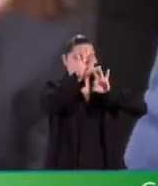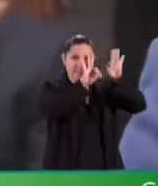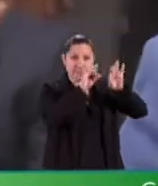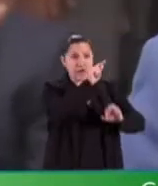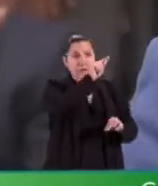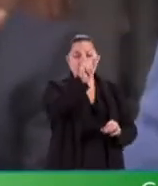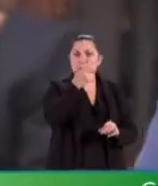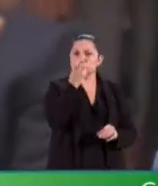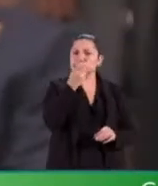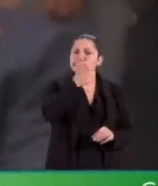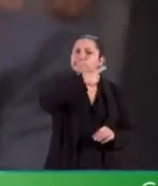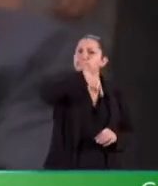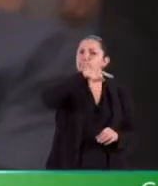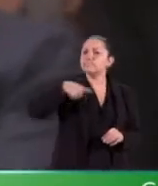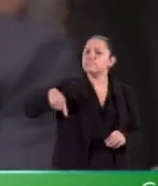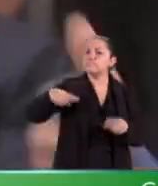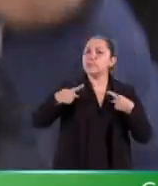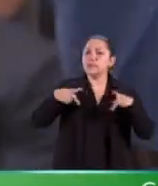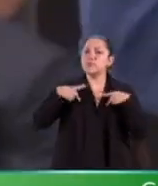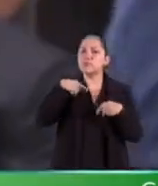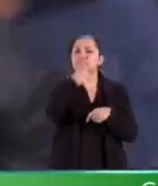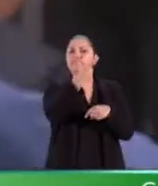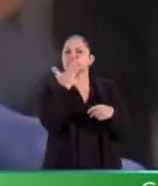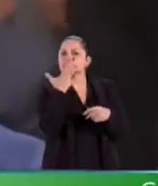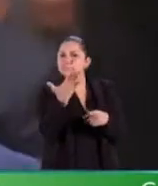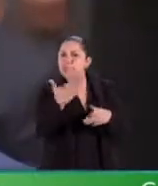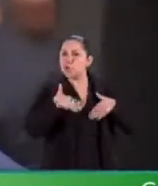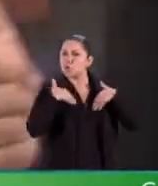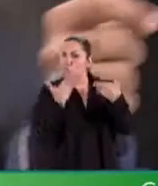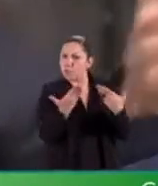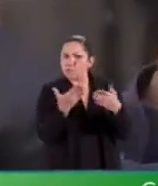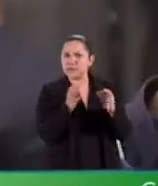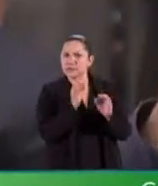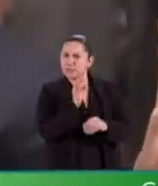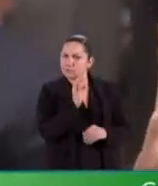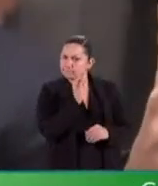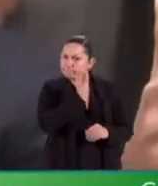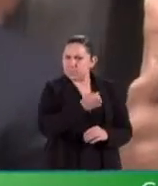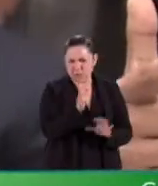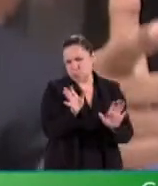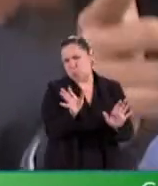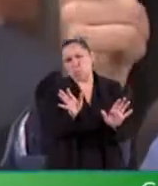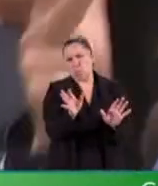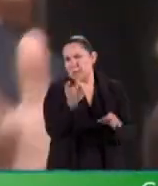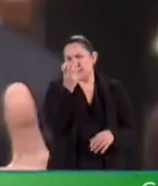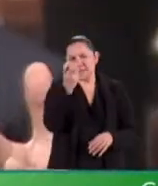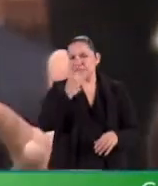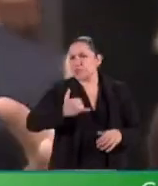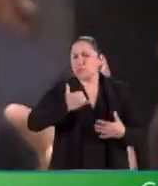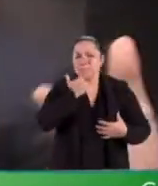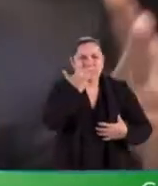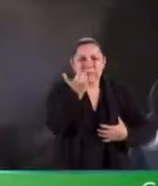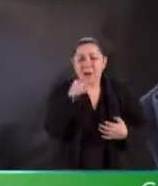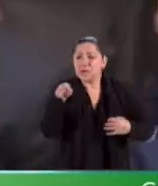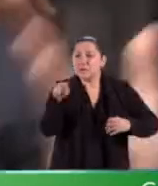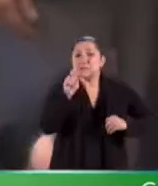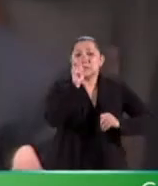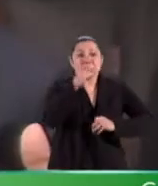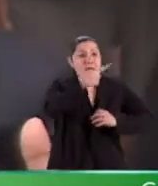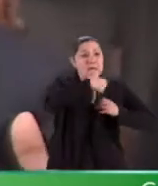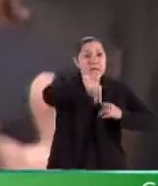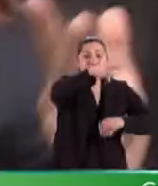realmente les da ese atributo es su capacidad, su experiencia, su formación,